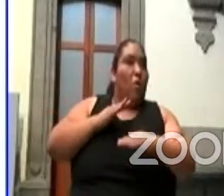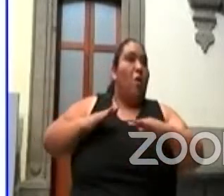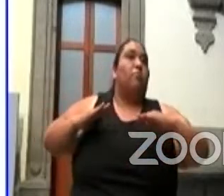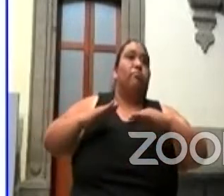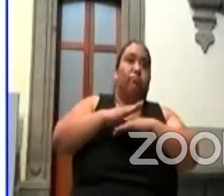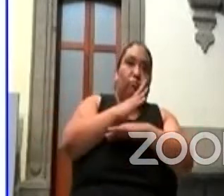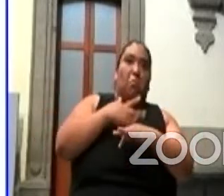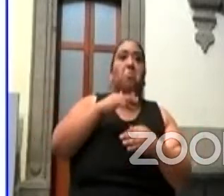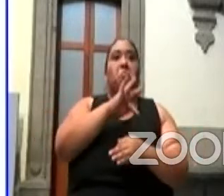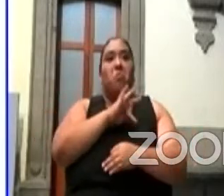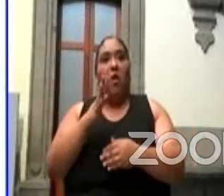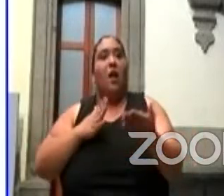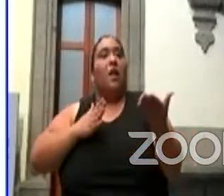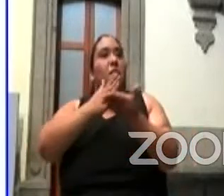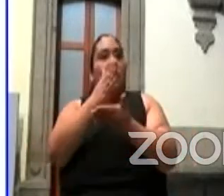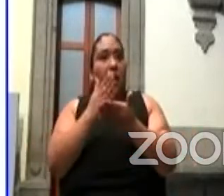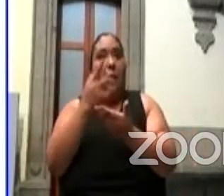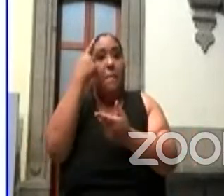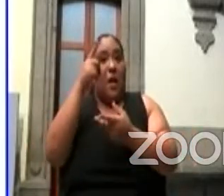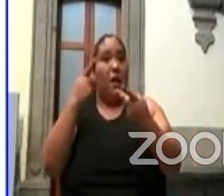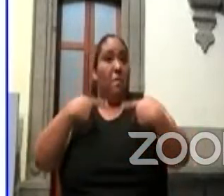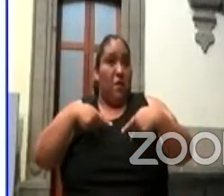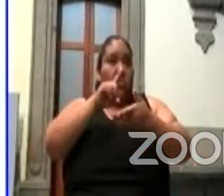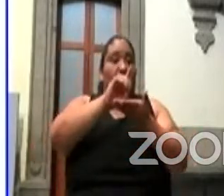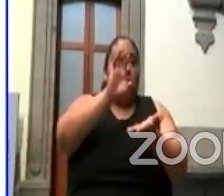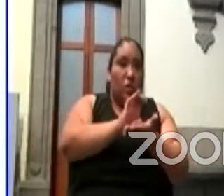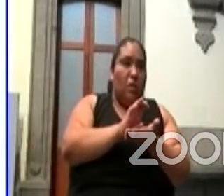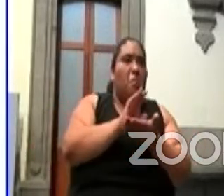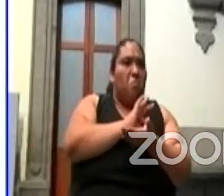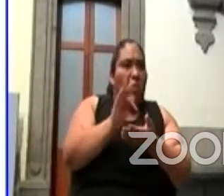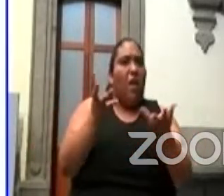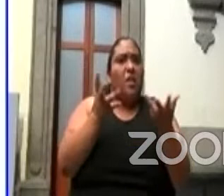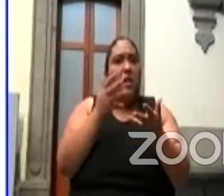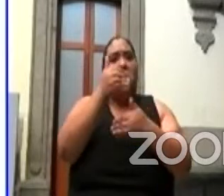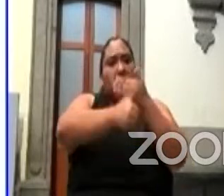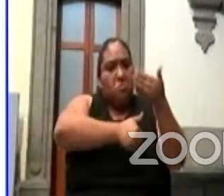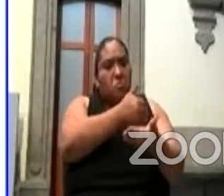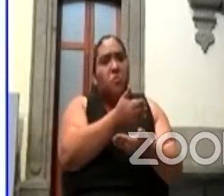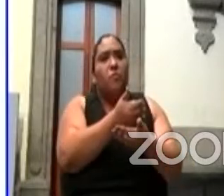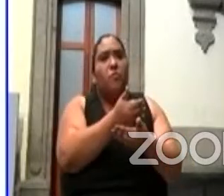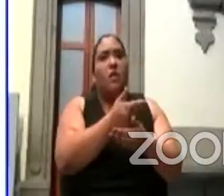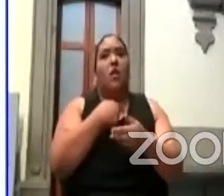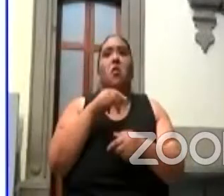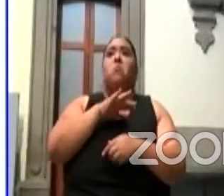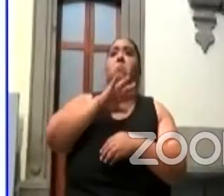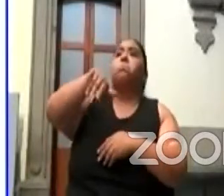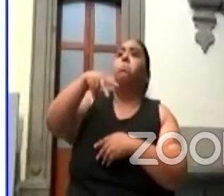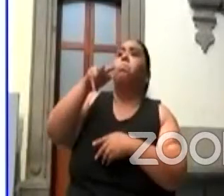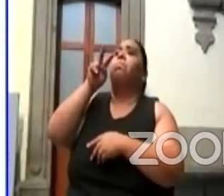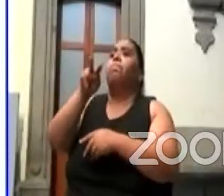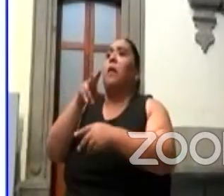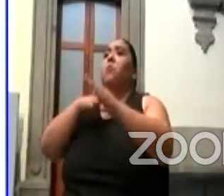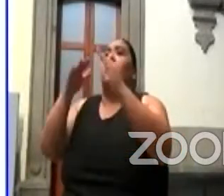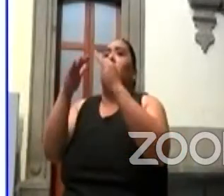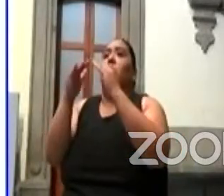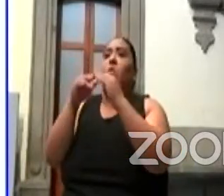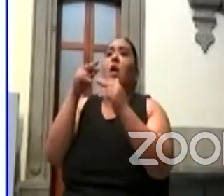pueda realizar sus trámites. Les damos, hacemos una visita, les realizamos un diagnóstico